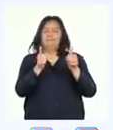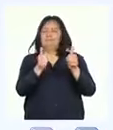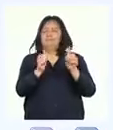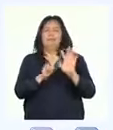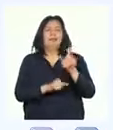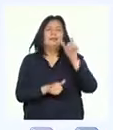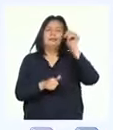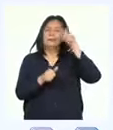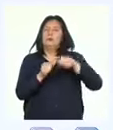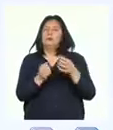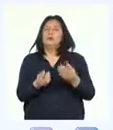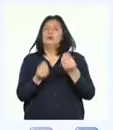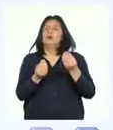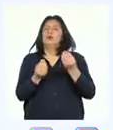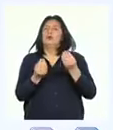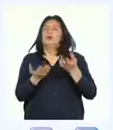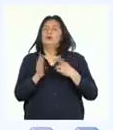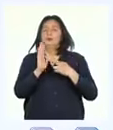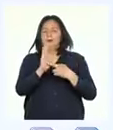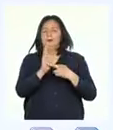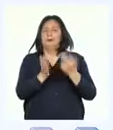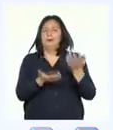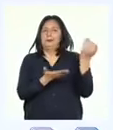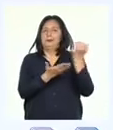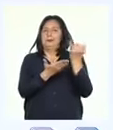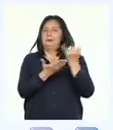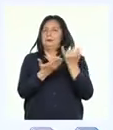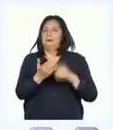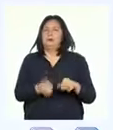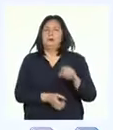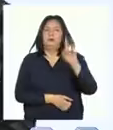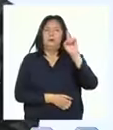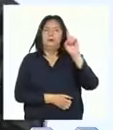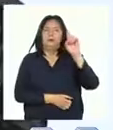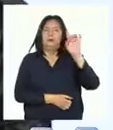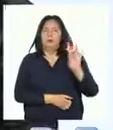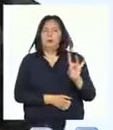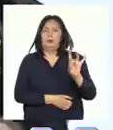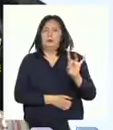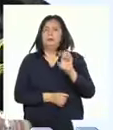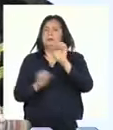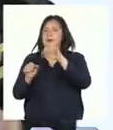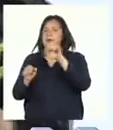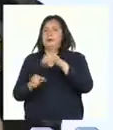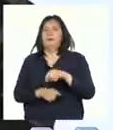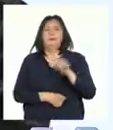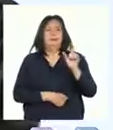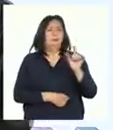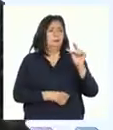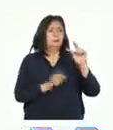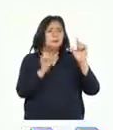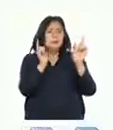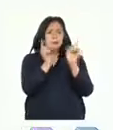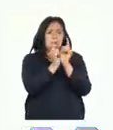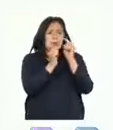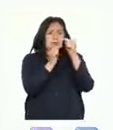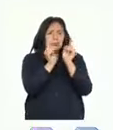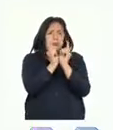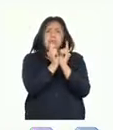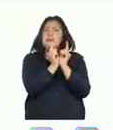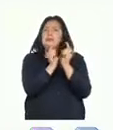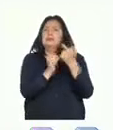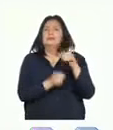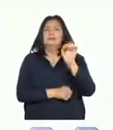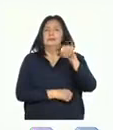Maravilloso. ¿Recuerdas cómo representamos en el dibujo a 1/8? Sí, era una parte más pequeña. Así